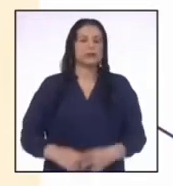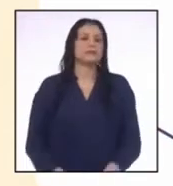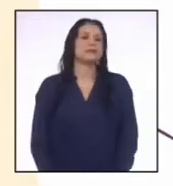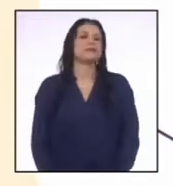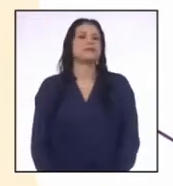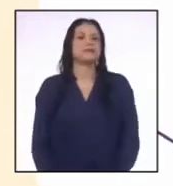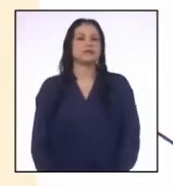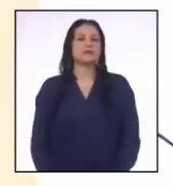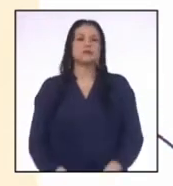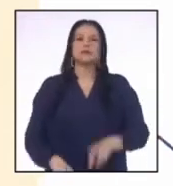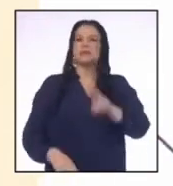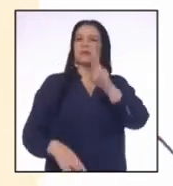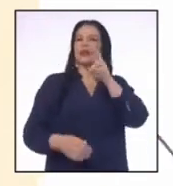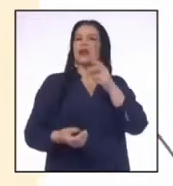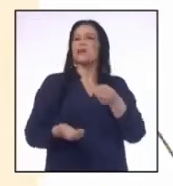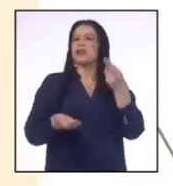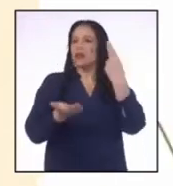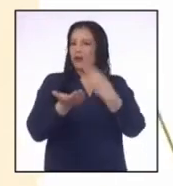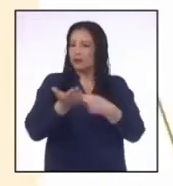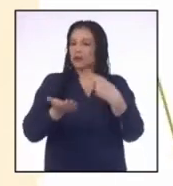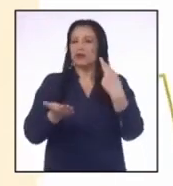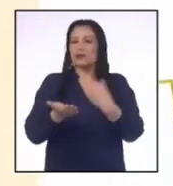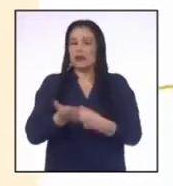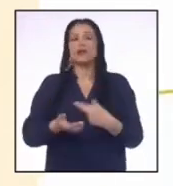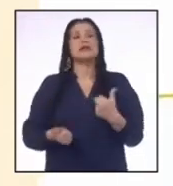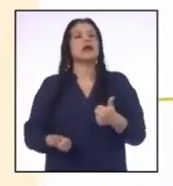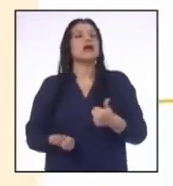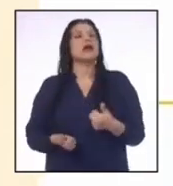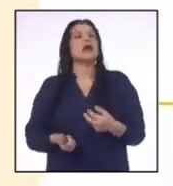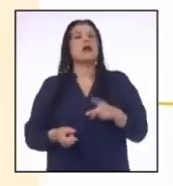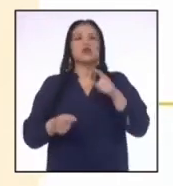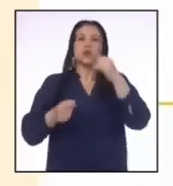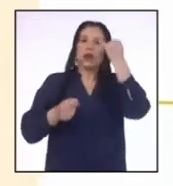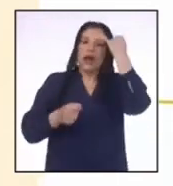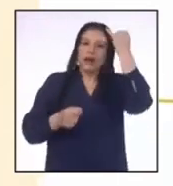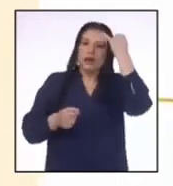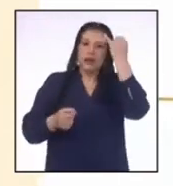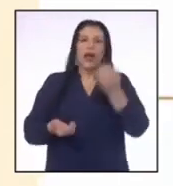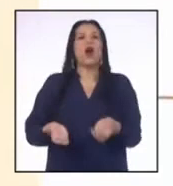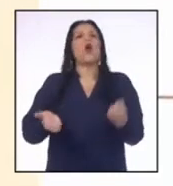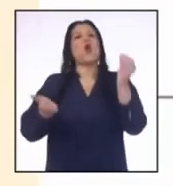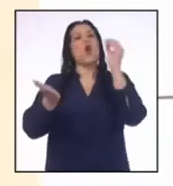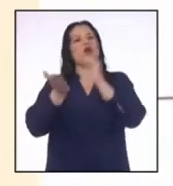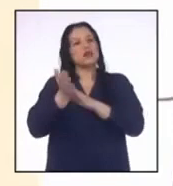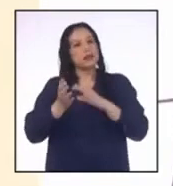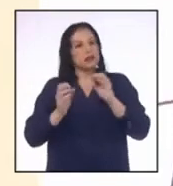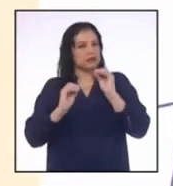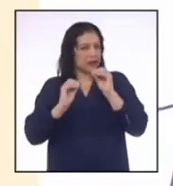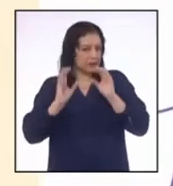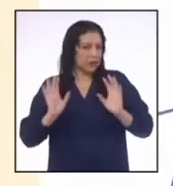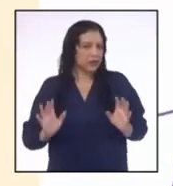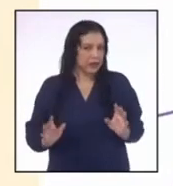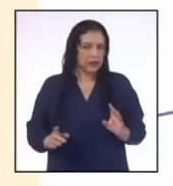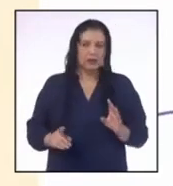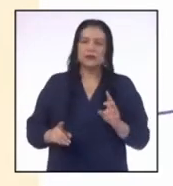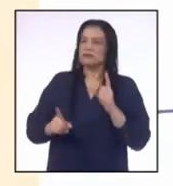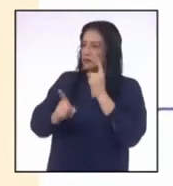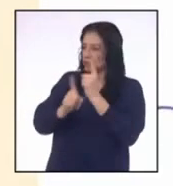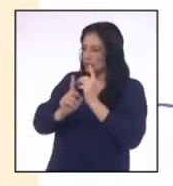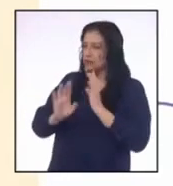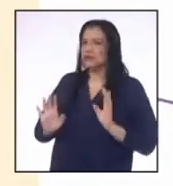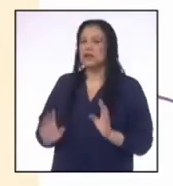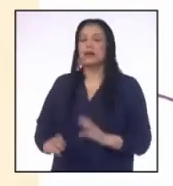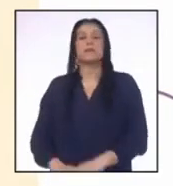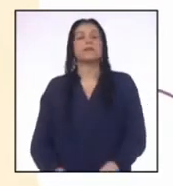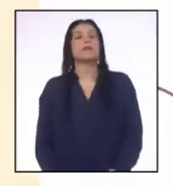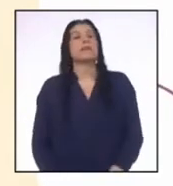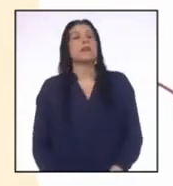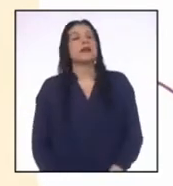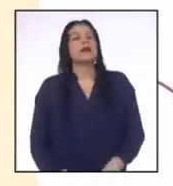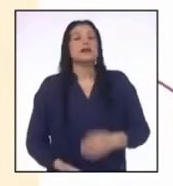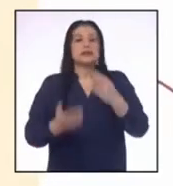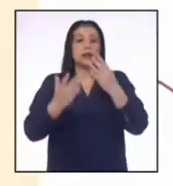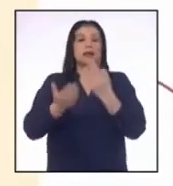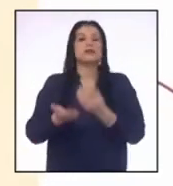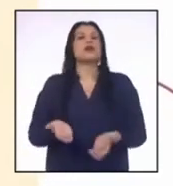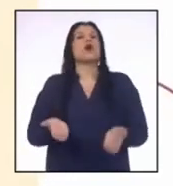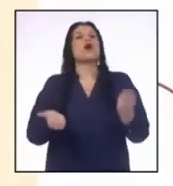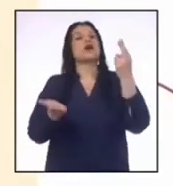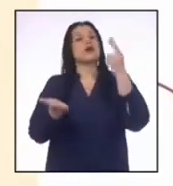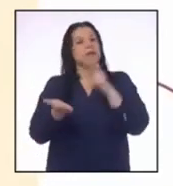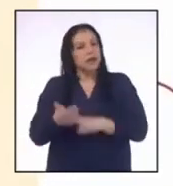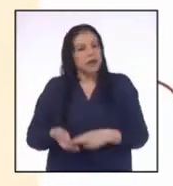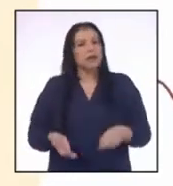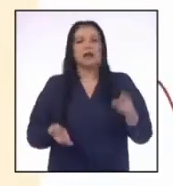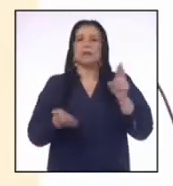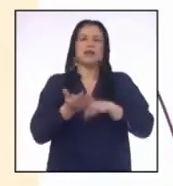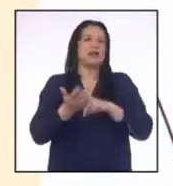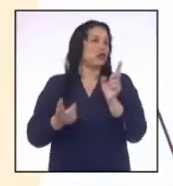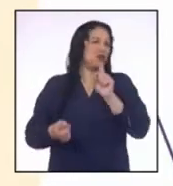La repetición se da cuando, valga la redundancia, repito una idea que ya desarrollé anteriormente. Exacto. Si repites de